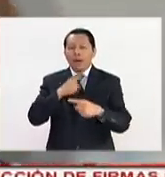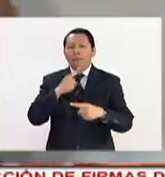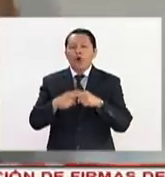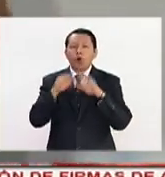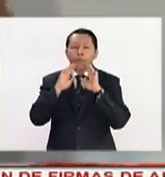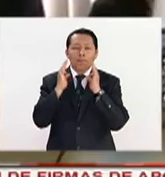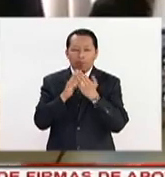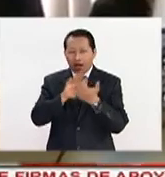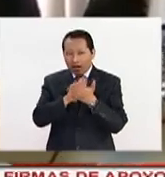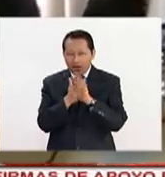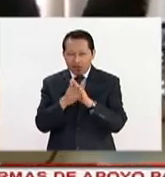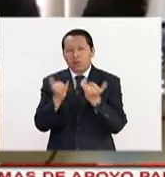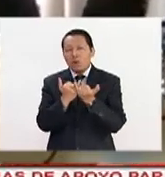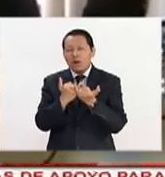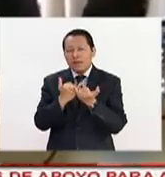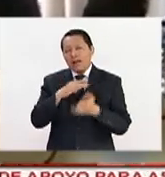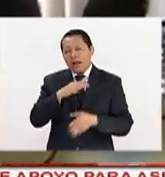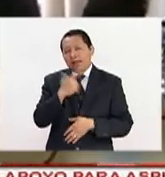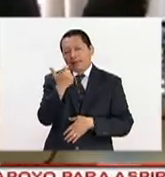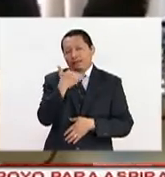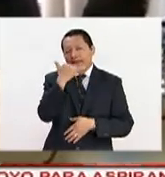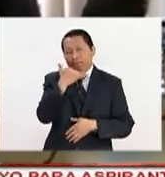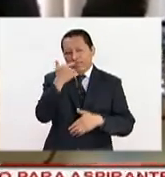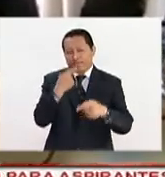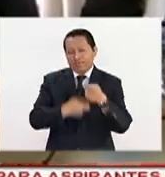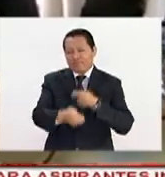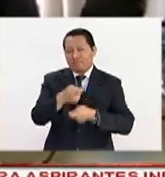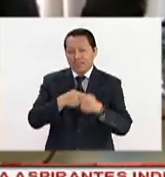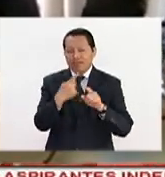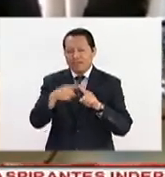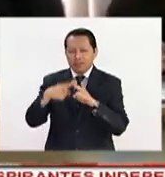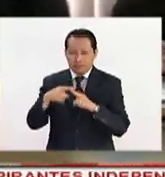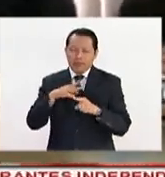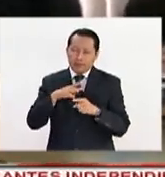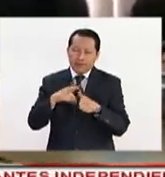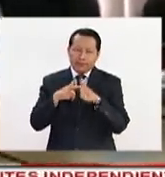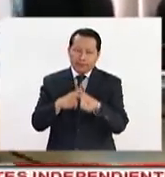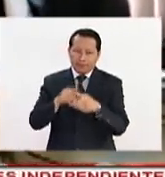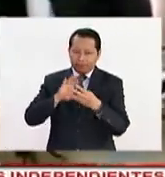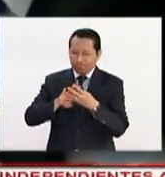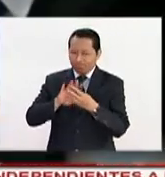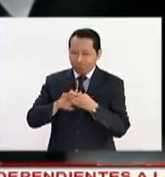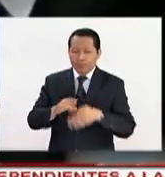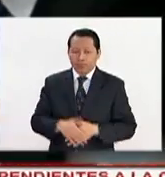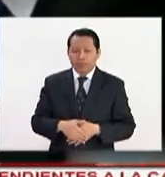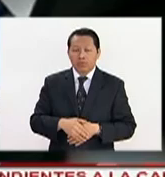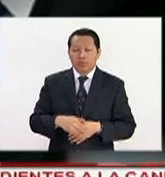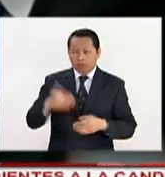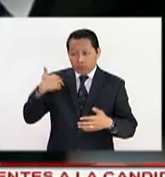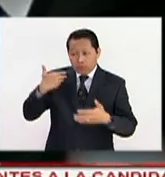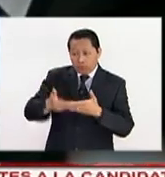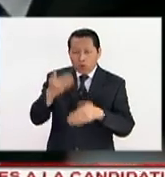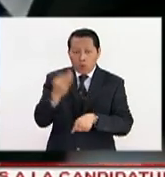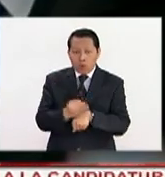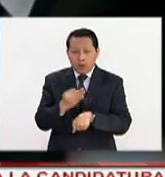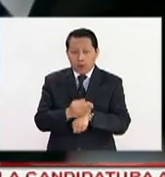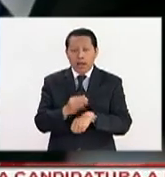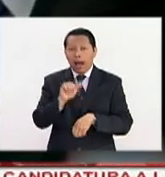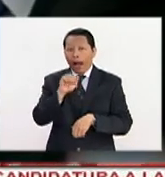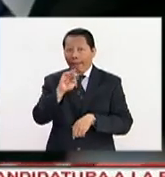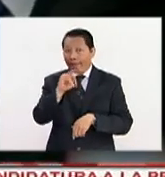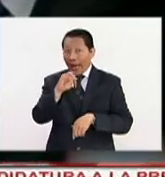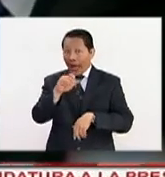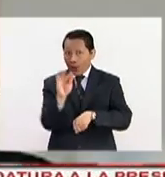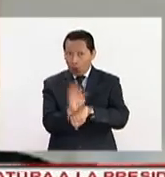delincuencia organizada y lavado de dinero, acusaciones que lo mantienen en prisión preventiva. Hasta el momento, el amparo no ha